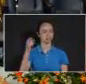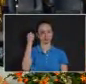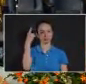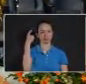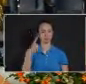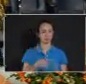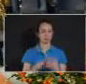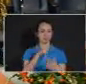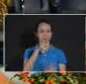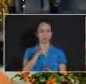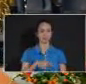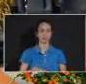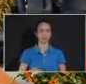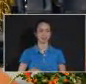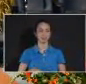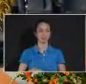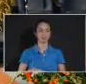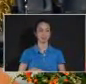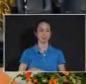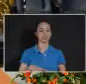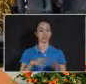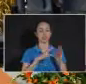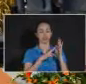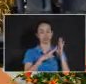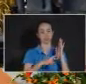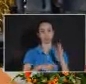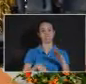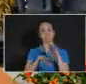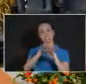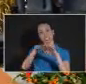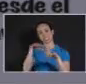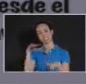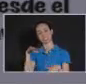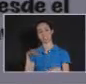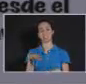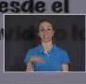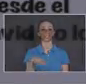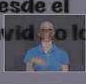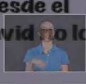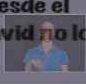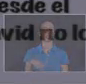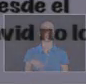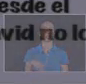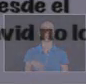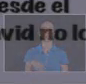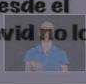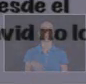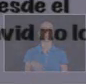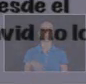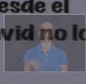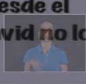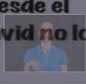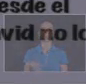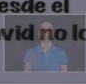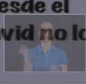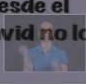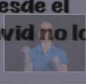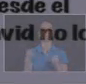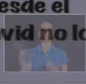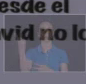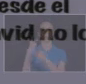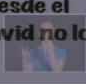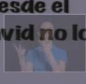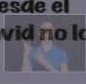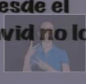el texto. Saliendo Joab de donde estaba David, envió mensajeros tras Abner y lo hicieron volver. ¿Quién hace volver?